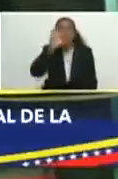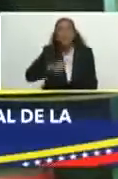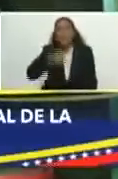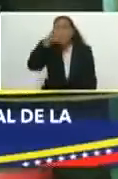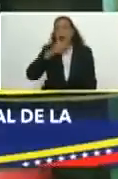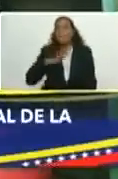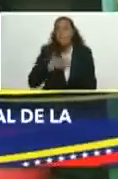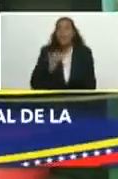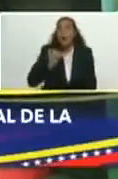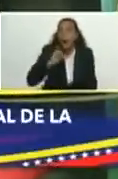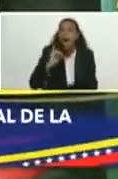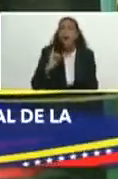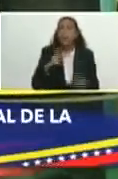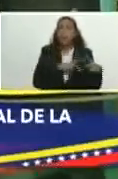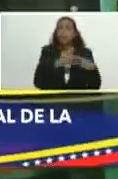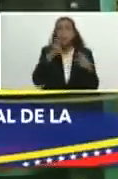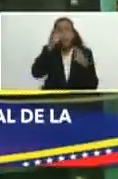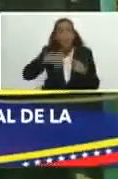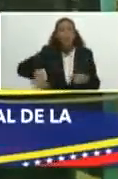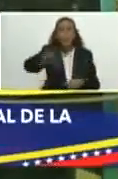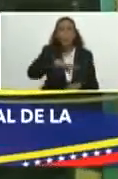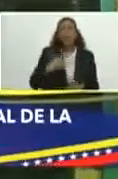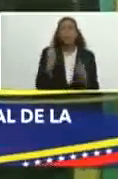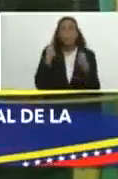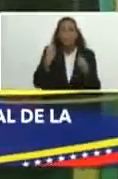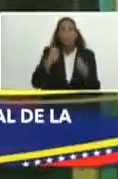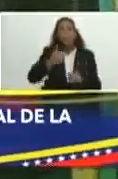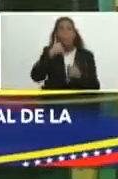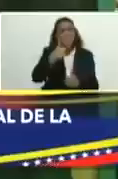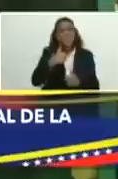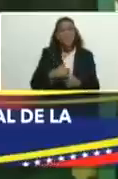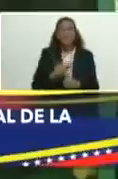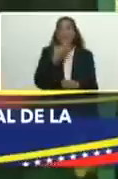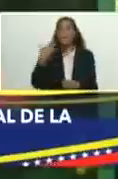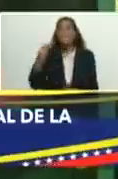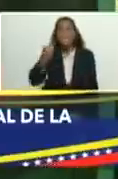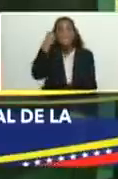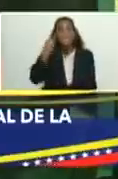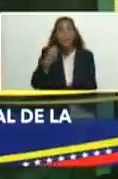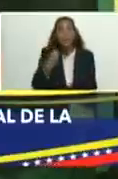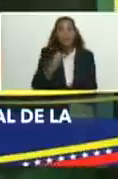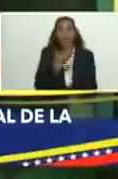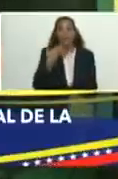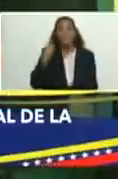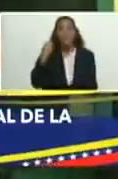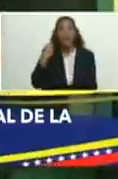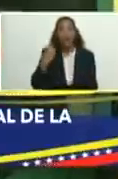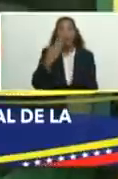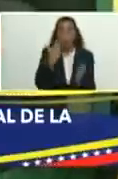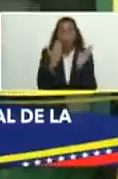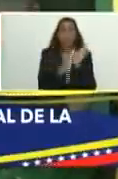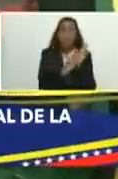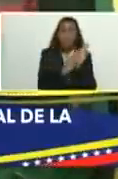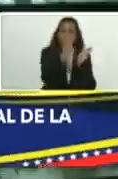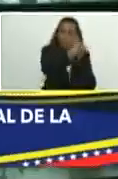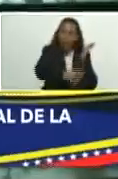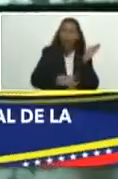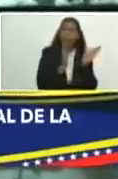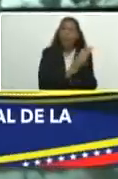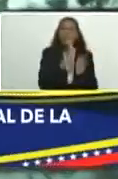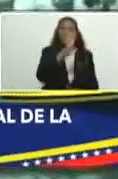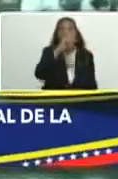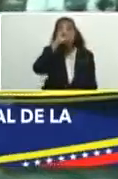estamos produciendo caucho para el pueblo de buena calidad. Entonces, de la mejor calidad. De la mejor calidad. Comprobado. Sí, señor, con garantía de